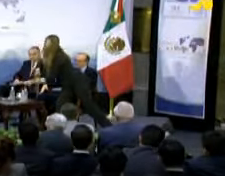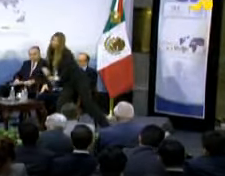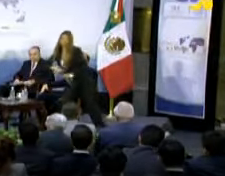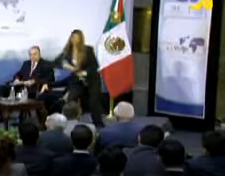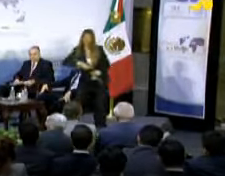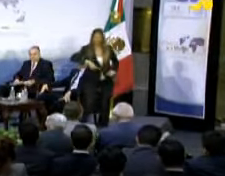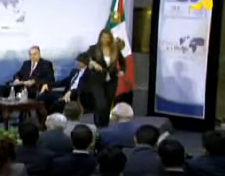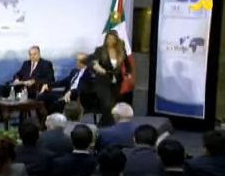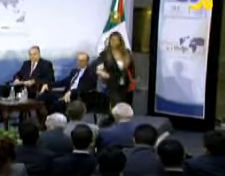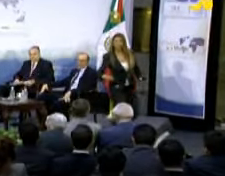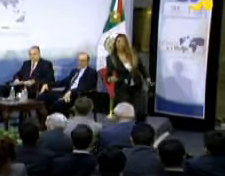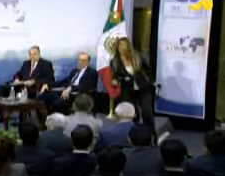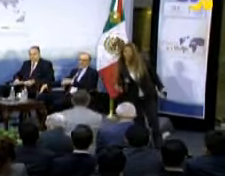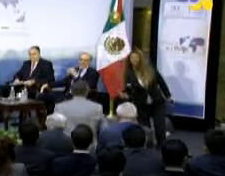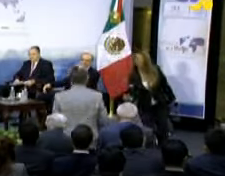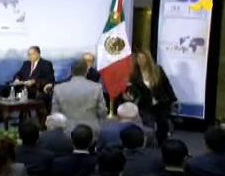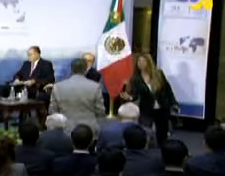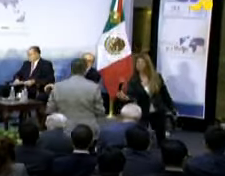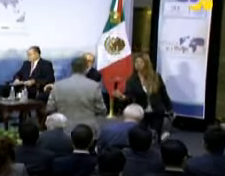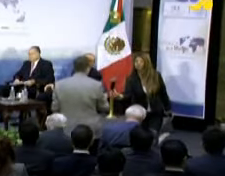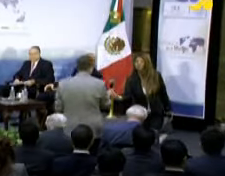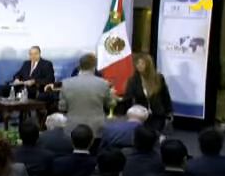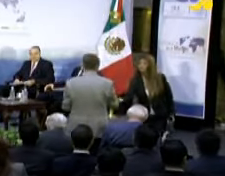vertido. Adelante, señor senador.